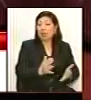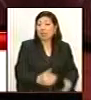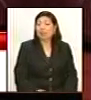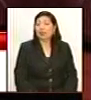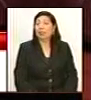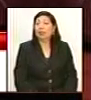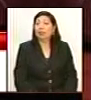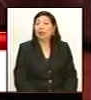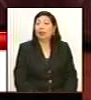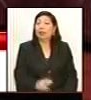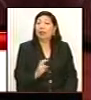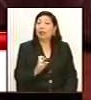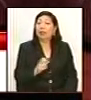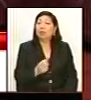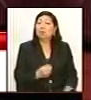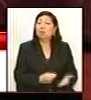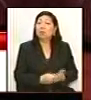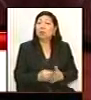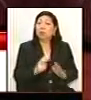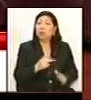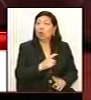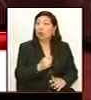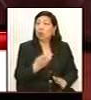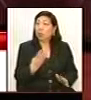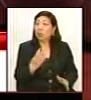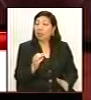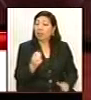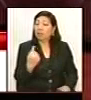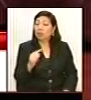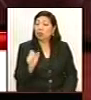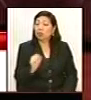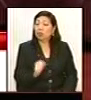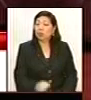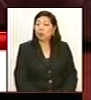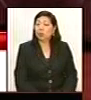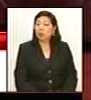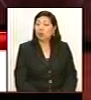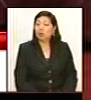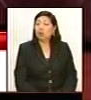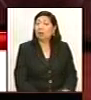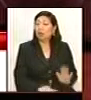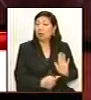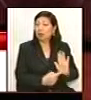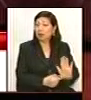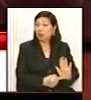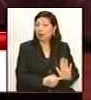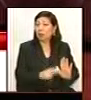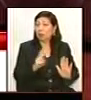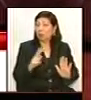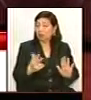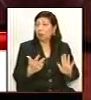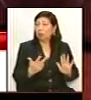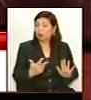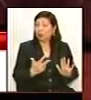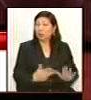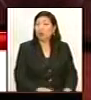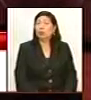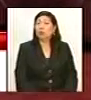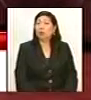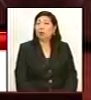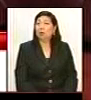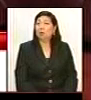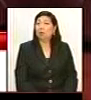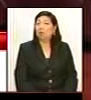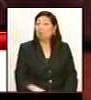adquisiciones denominadas N, por un monto de 140 millones de soles, y en el presente año 2018 se han